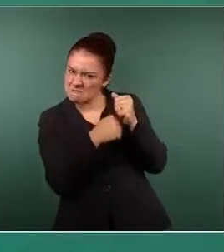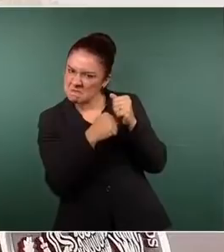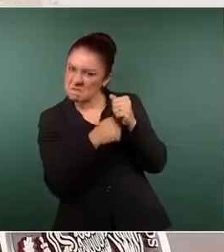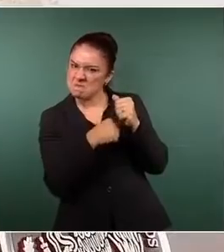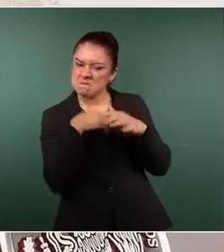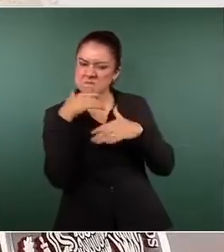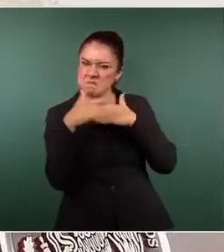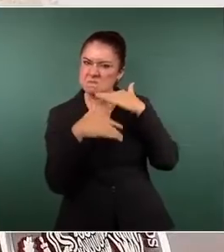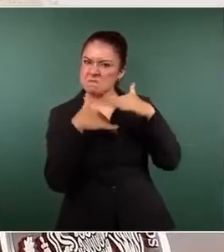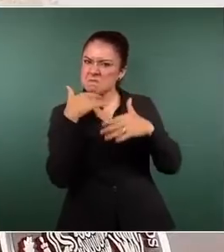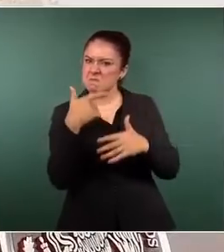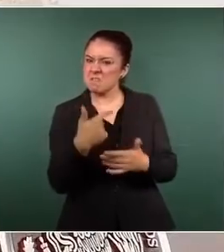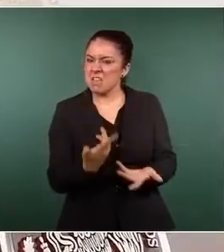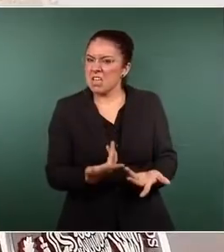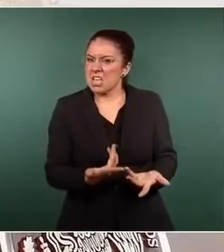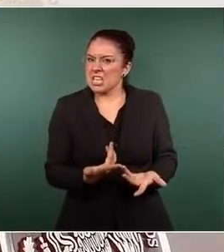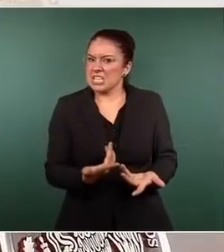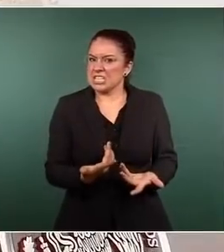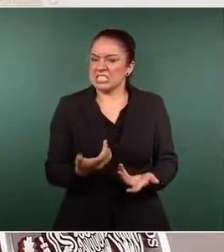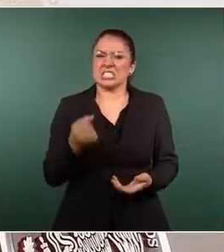compraban las reformas